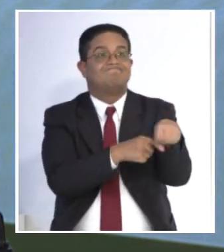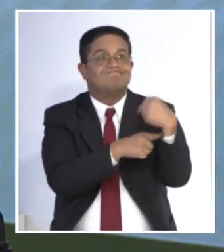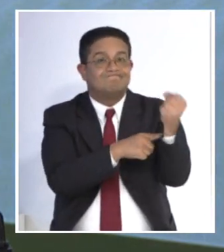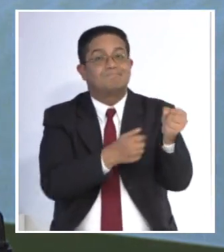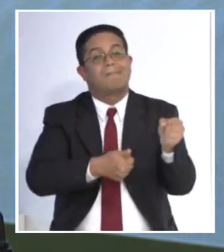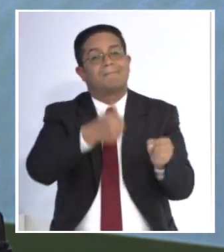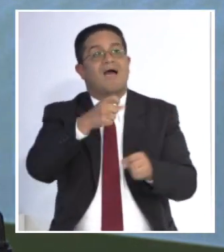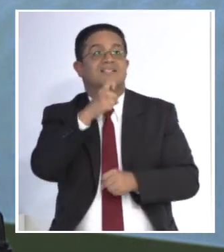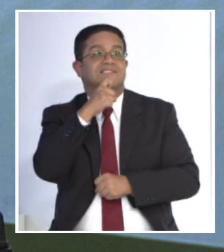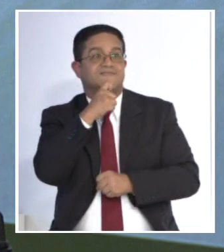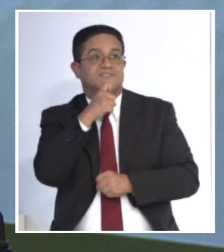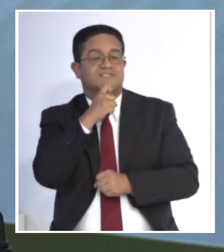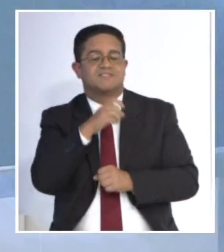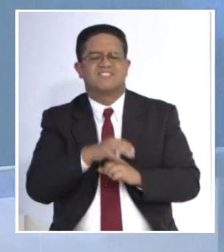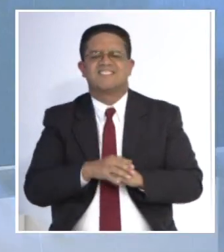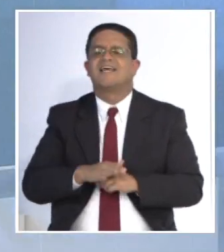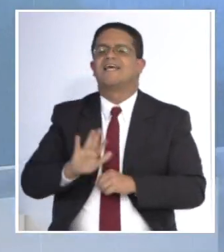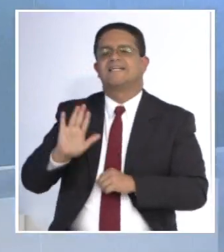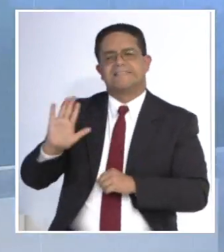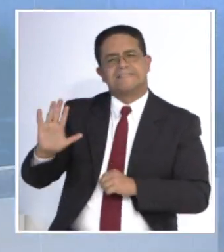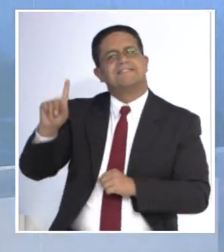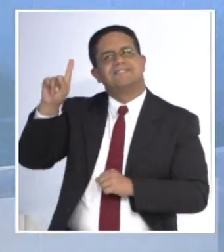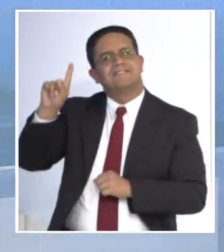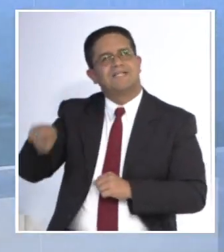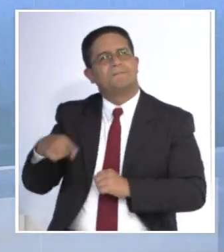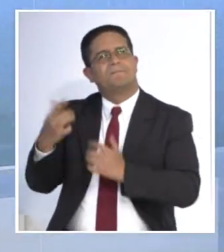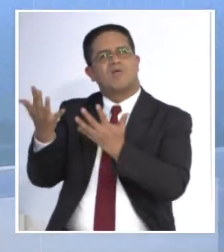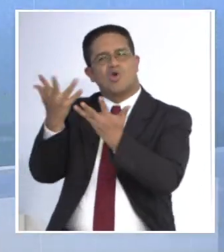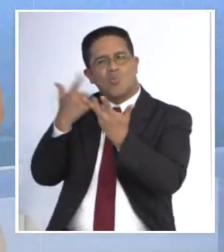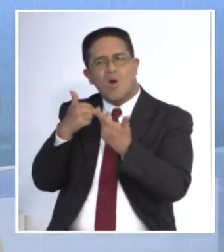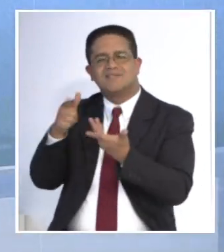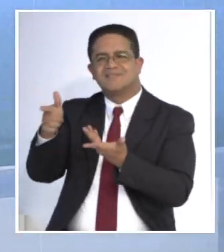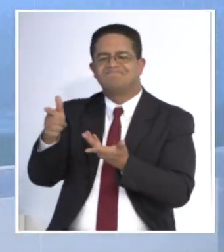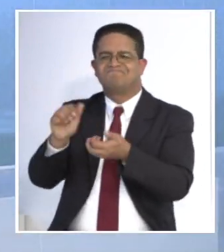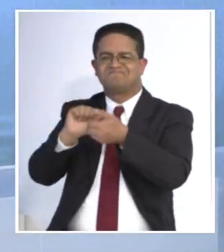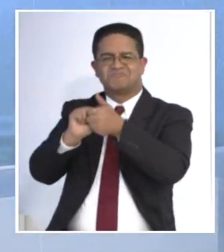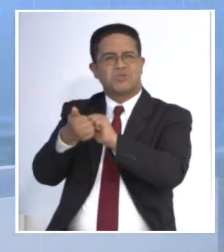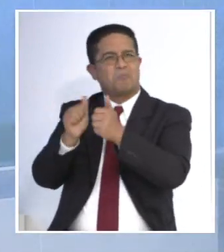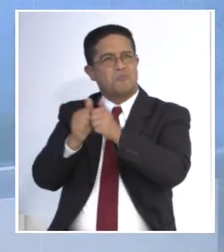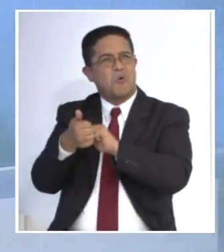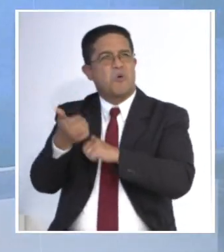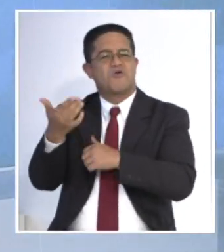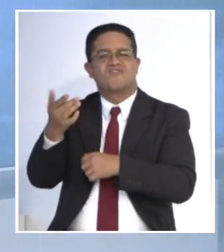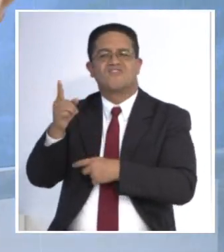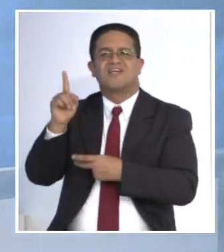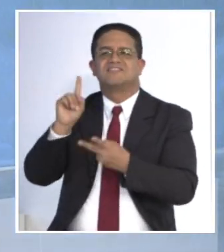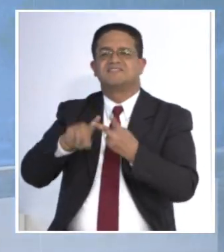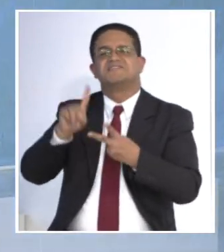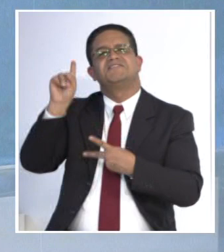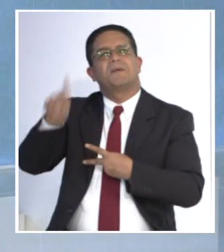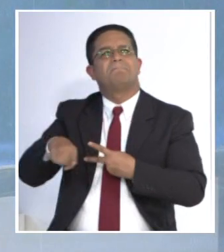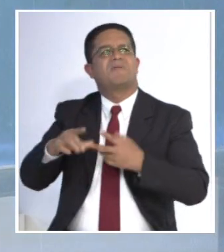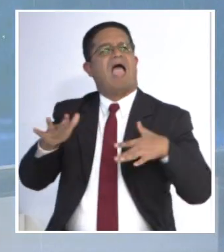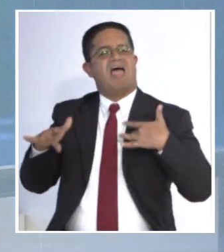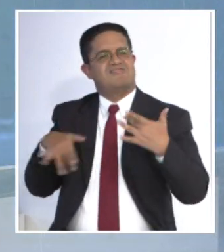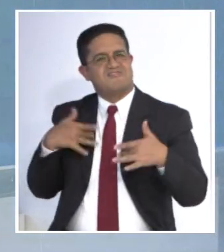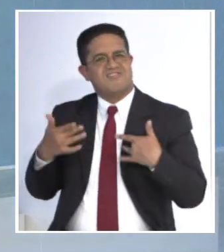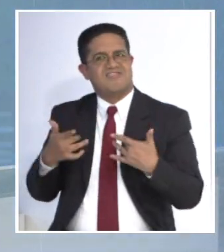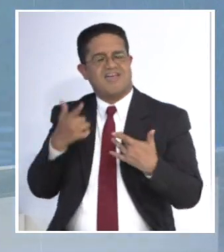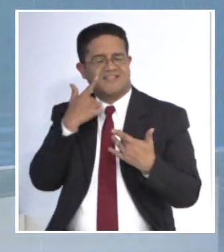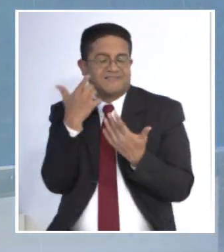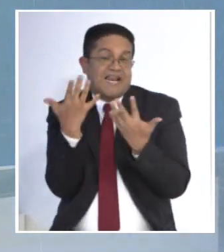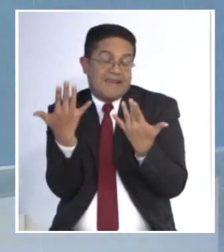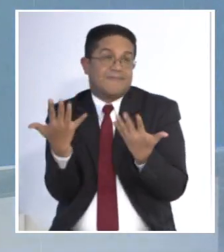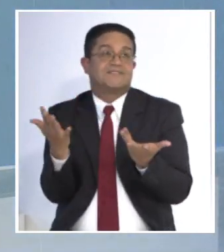menor. Claro, y además nos están hablando de, por ejemplo, disciplinas, deportes e incluso actividades en donde las manos son los